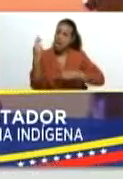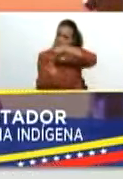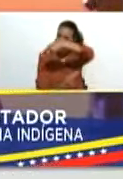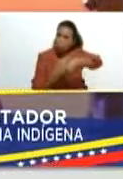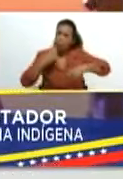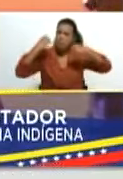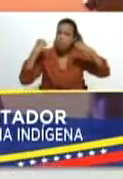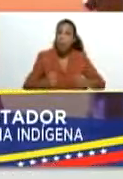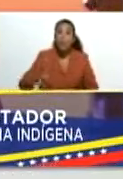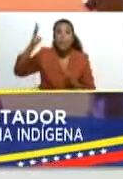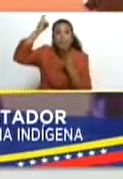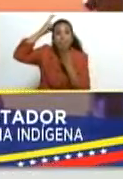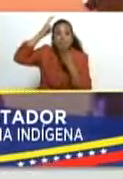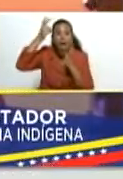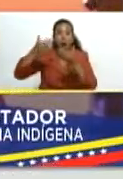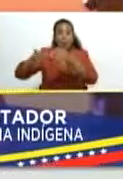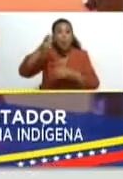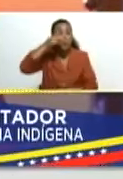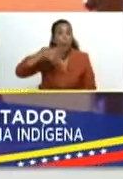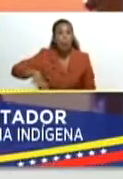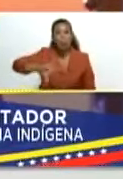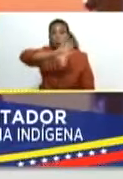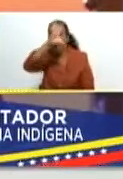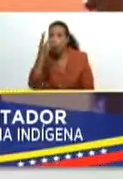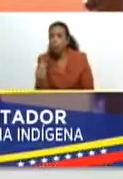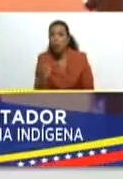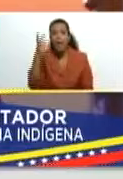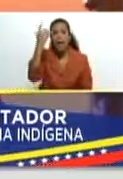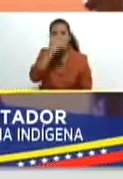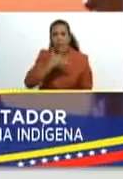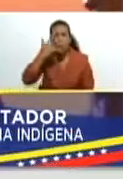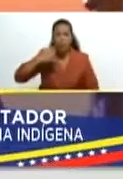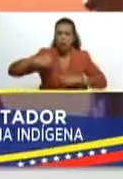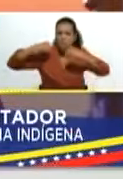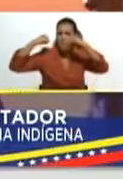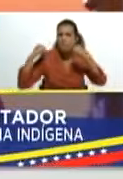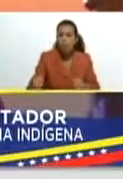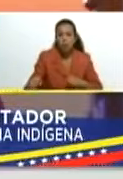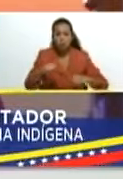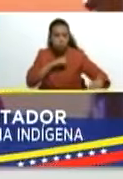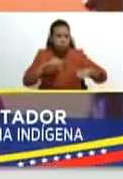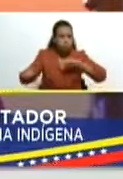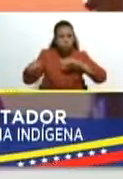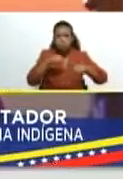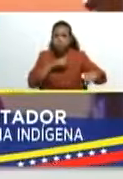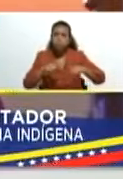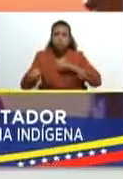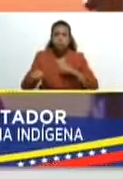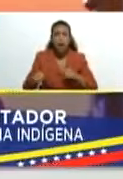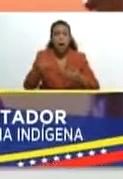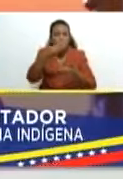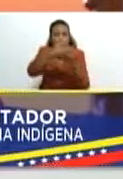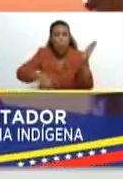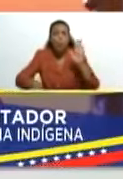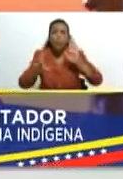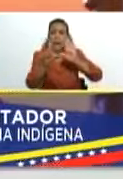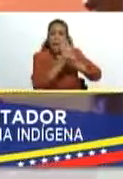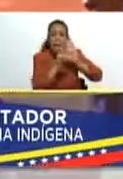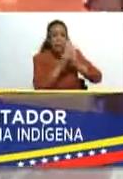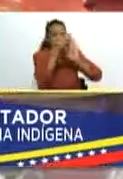revolución indigenista, afrovenezolanista, de rebeldía, de acciones, de dictados,